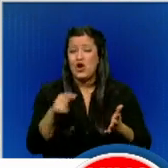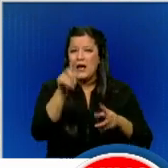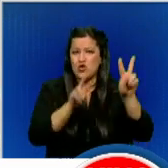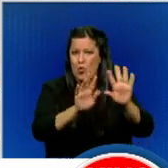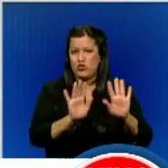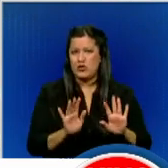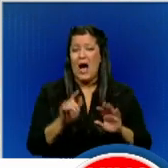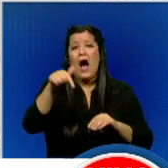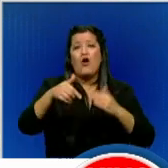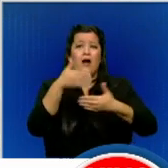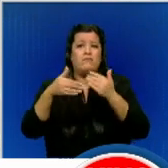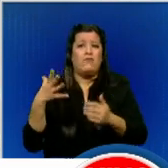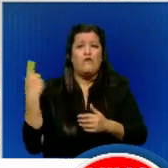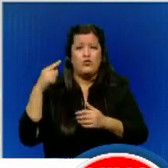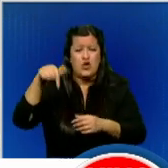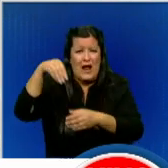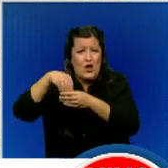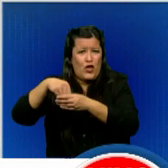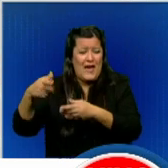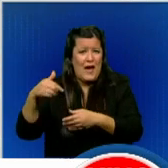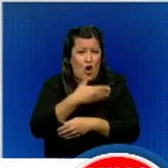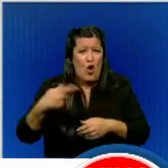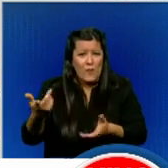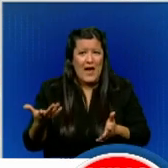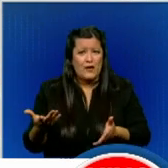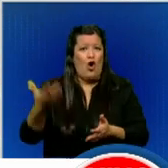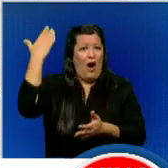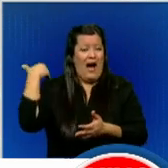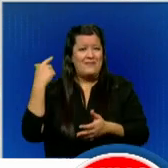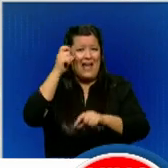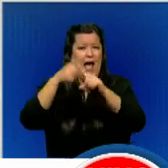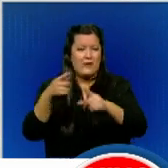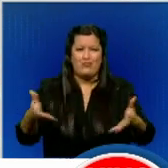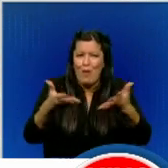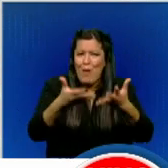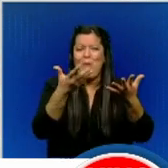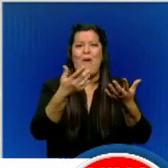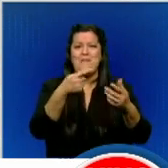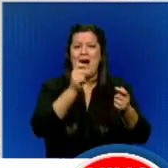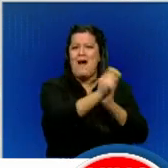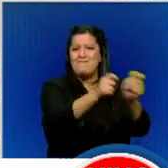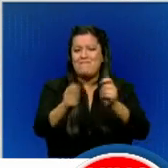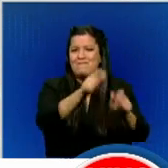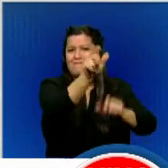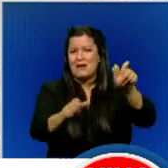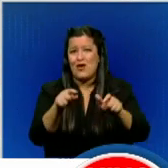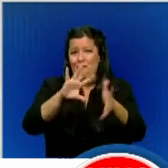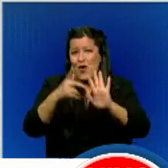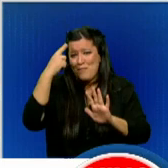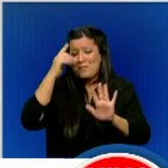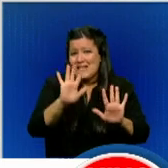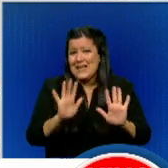los que ahora son funcionarios de este gobierno me parece que bastante claro cuál es la lógica política de lo que estamos votando hoy